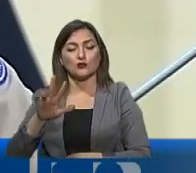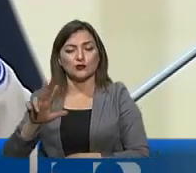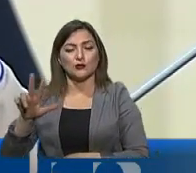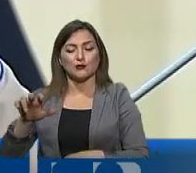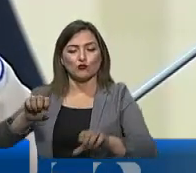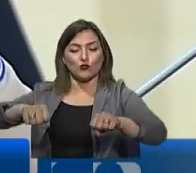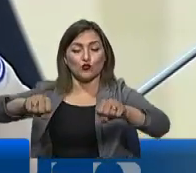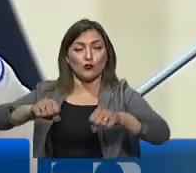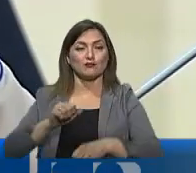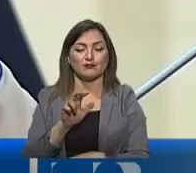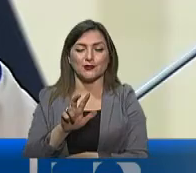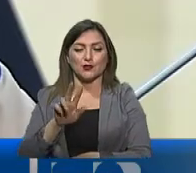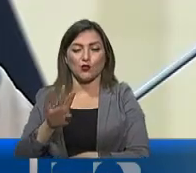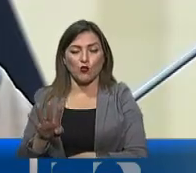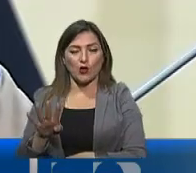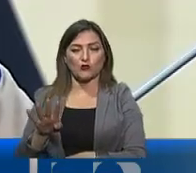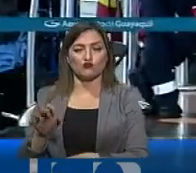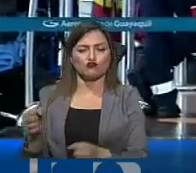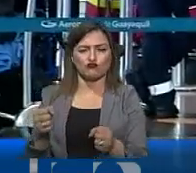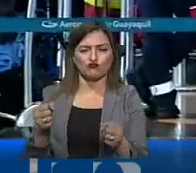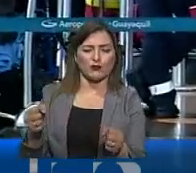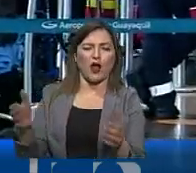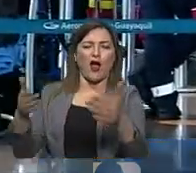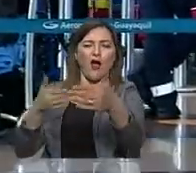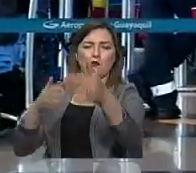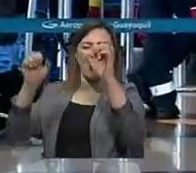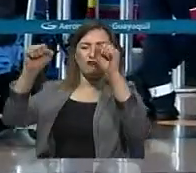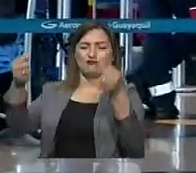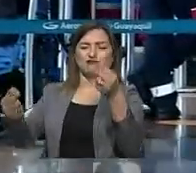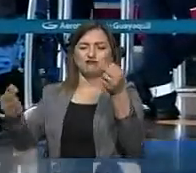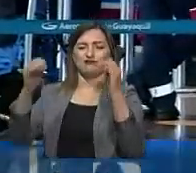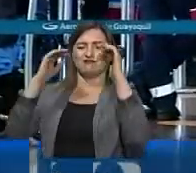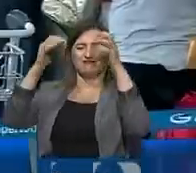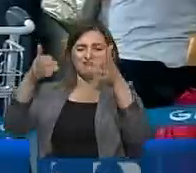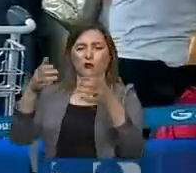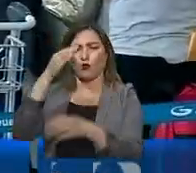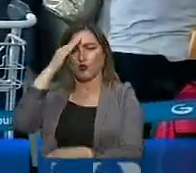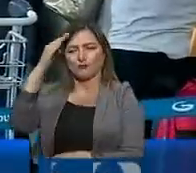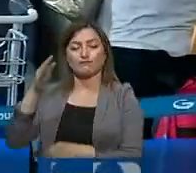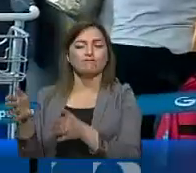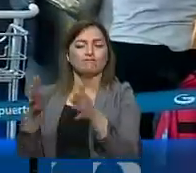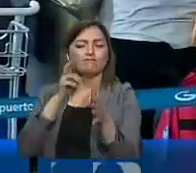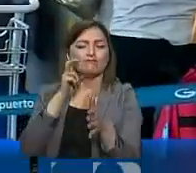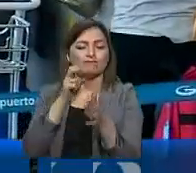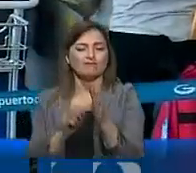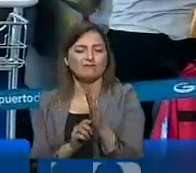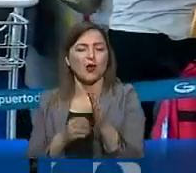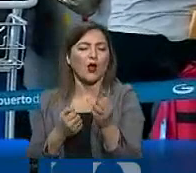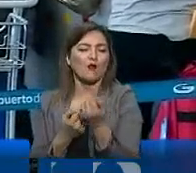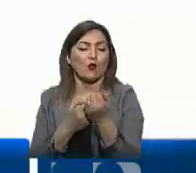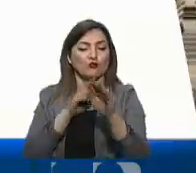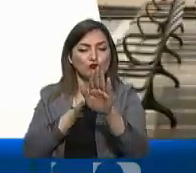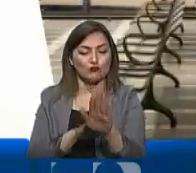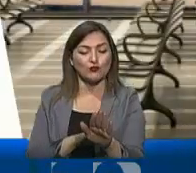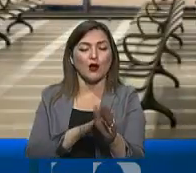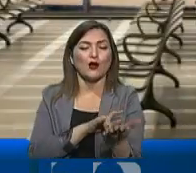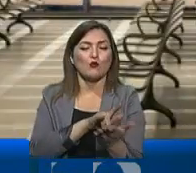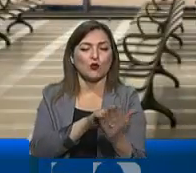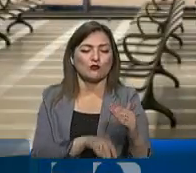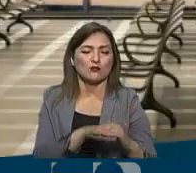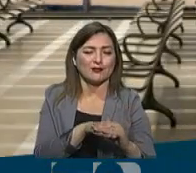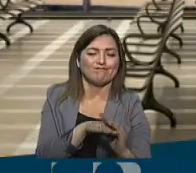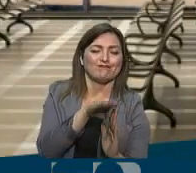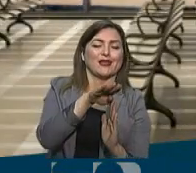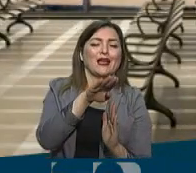34 unidades móviles con la finalidad de fomentar el turismo se autorizó ampliar a foros en los aeropuertos del país a un 100 por ciento